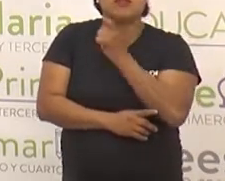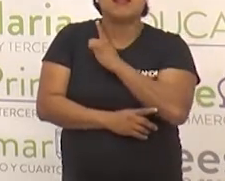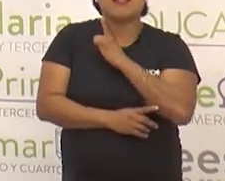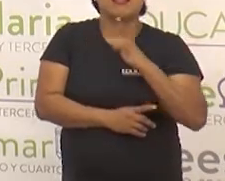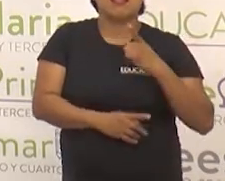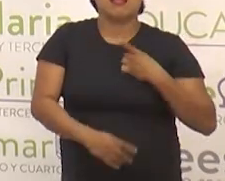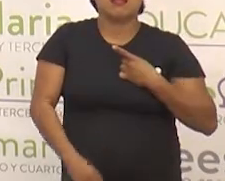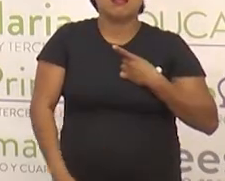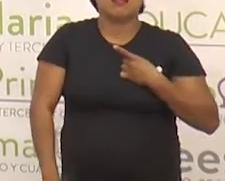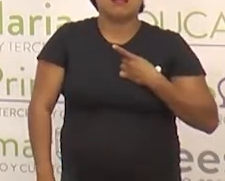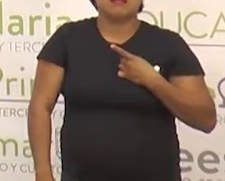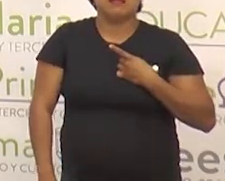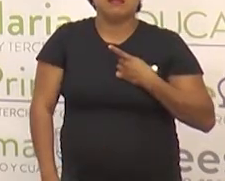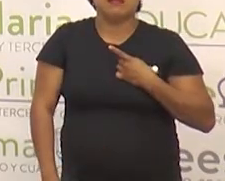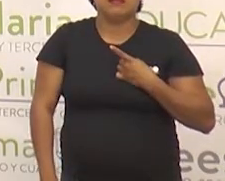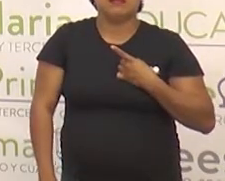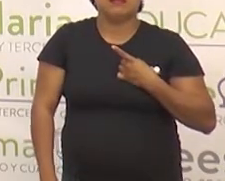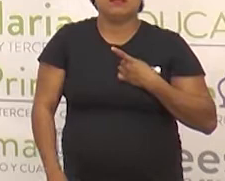deben